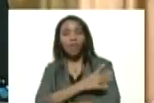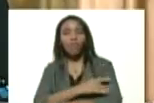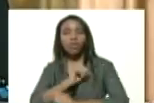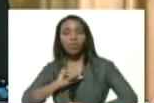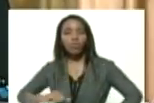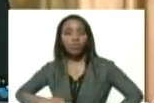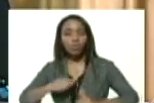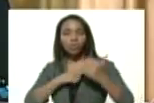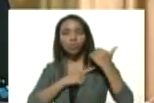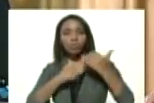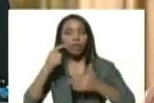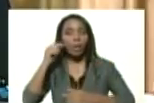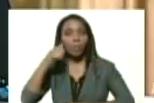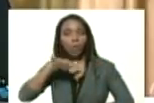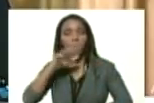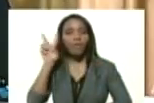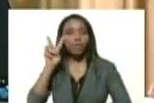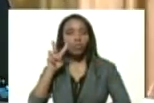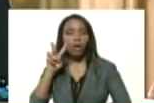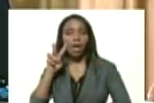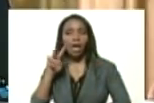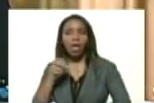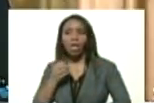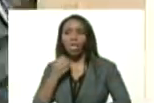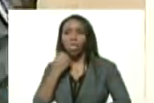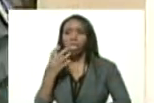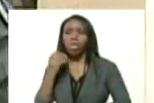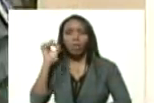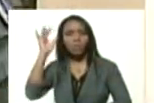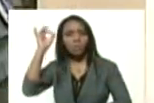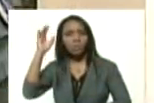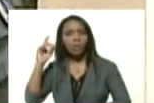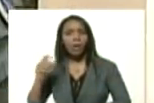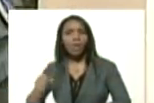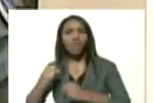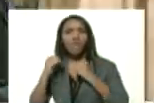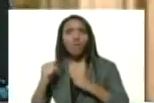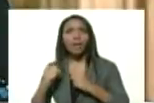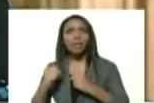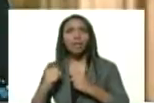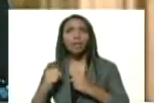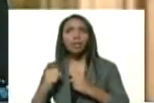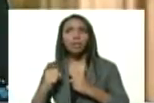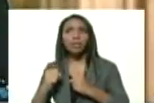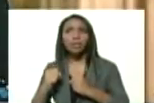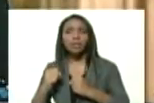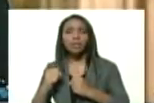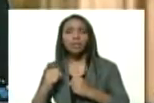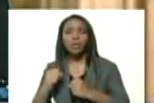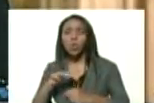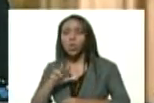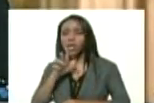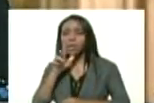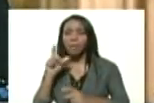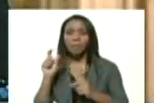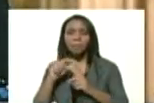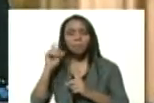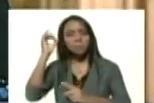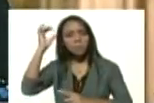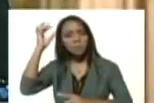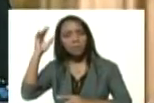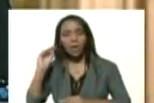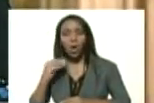pueblo de venezuela las vulgaridades extremista las miserias que hoy